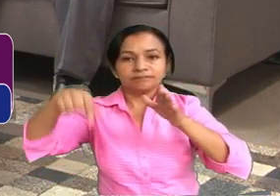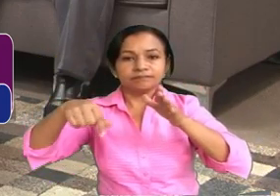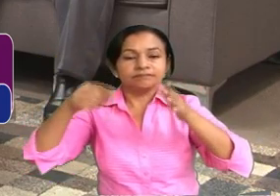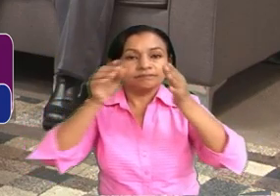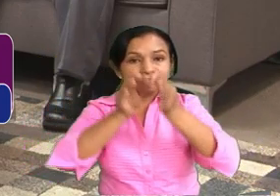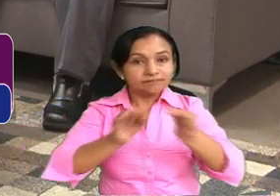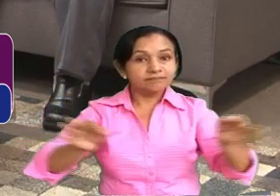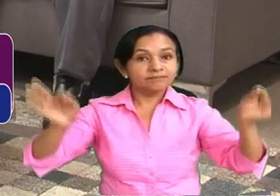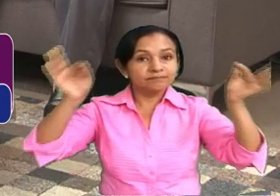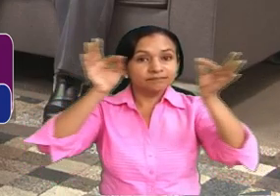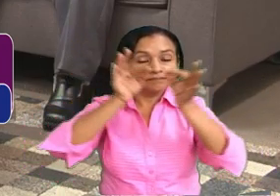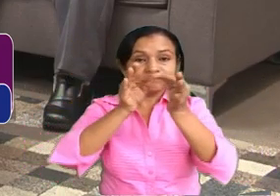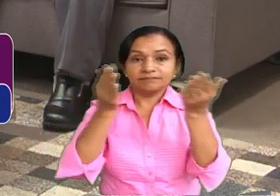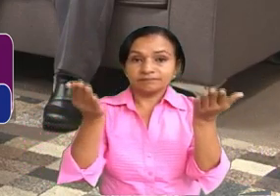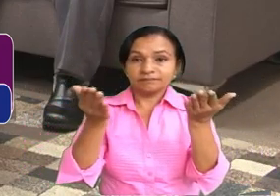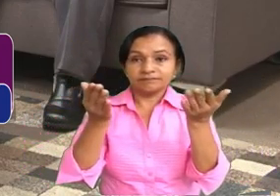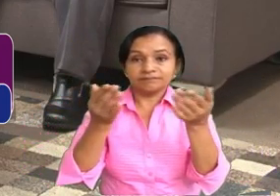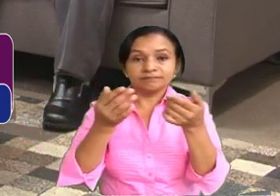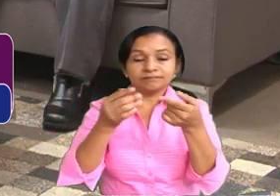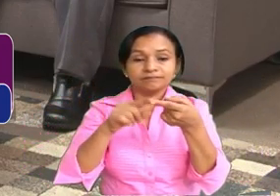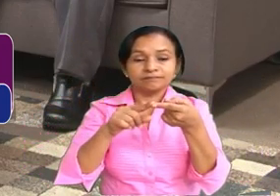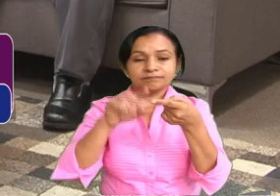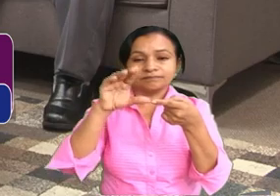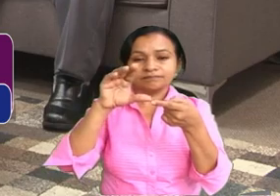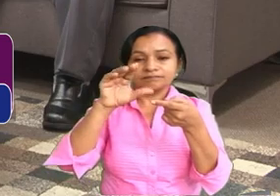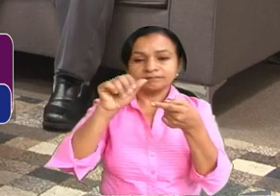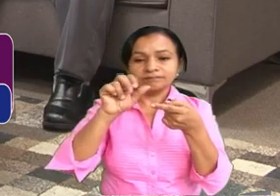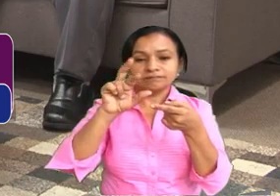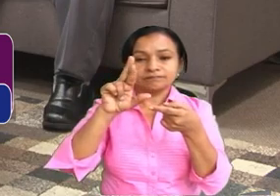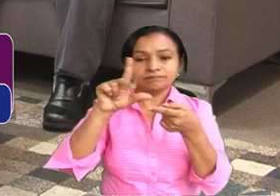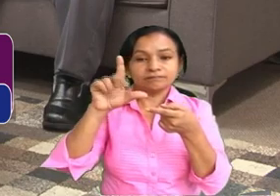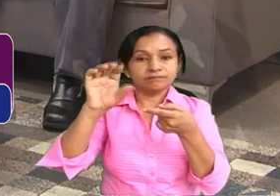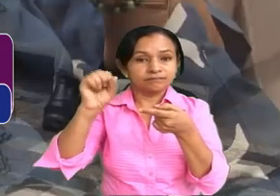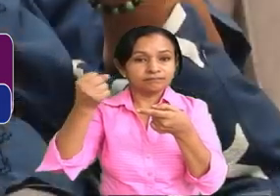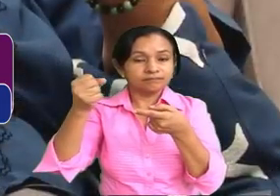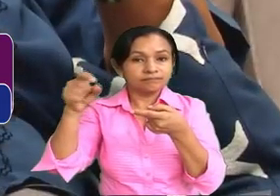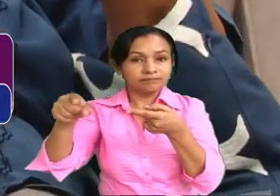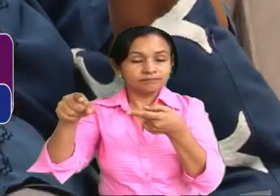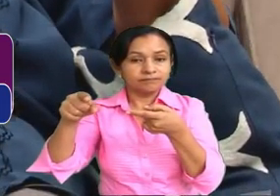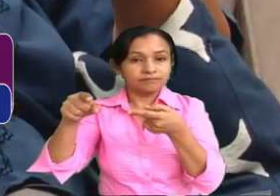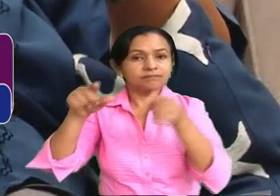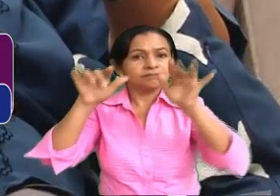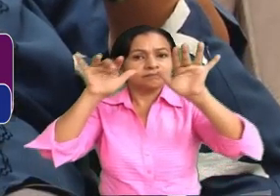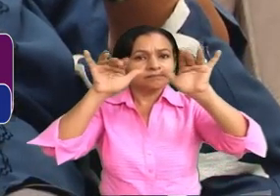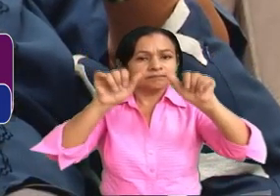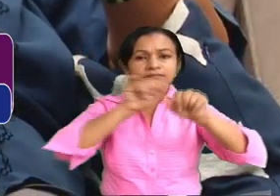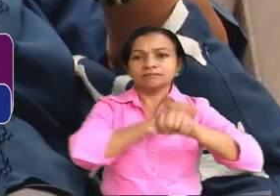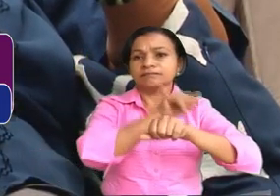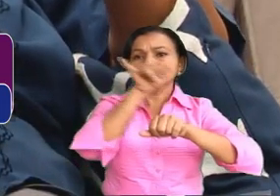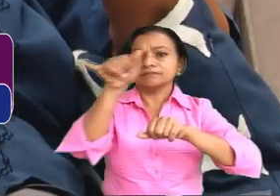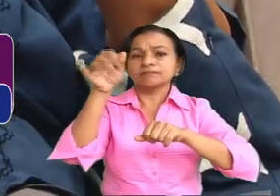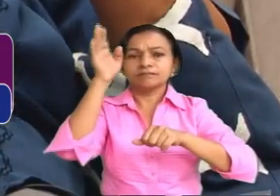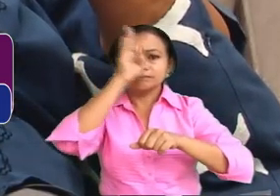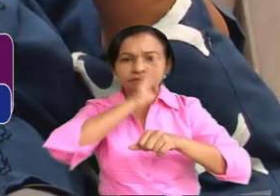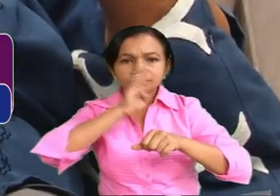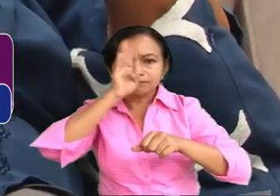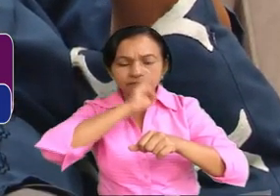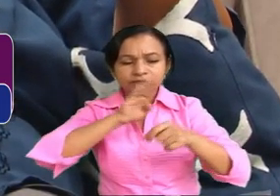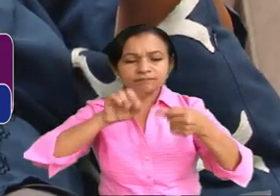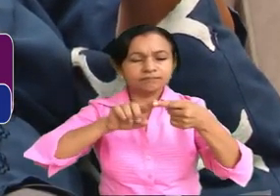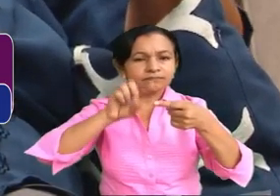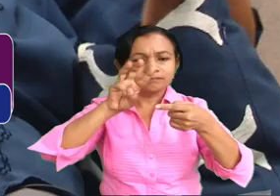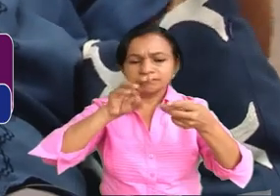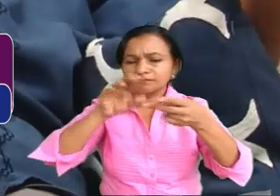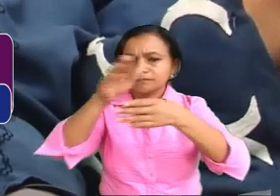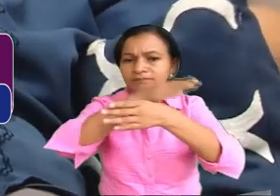es importante. Pues ya Carlos Emilio, el diputado encargado de eso, ha estado en Bluefield, ha estado en Virú, ha estado